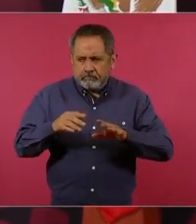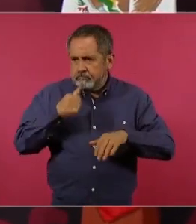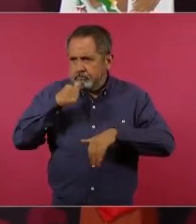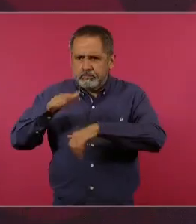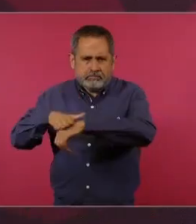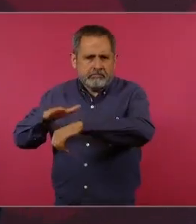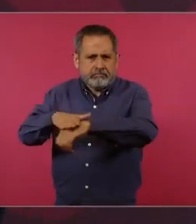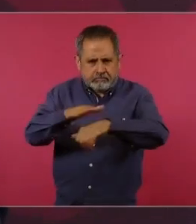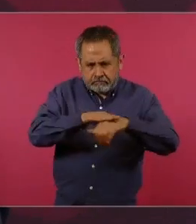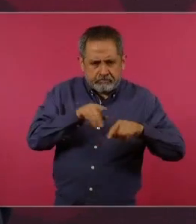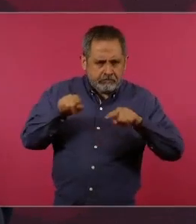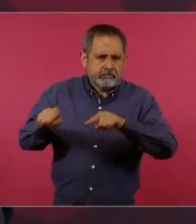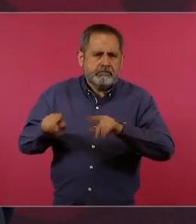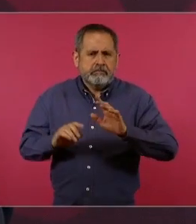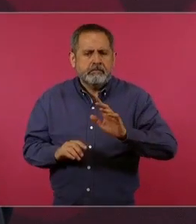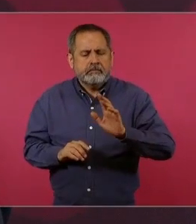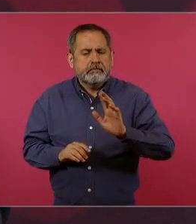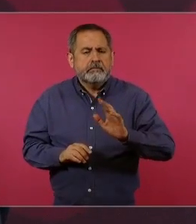un